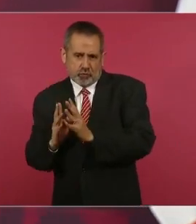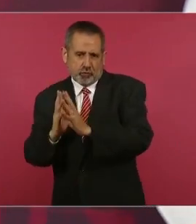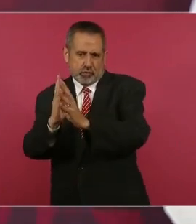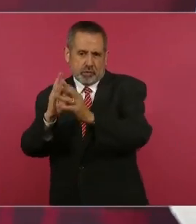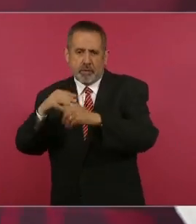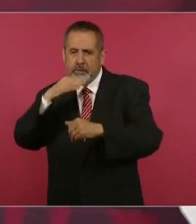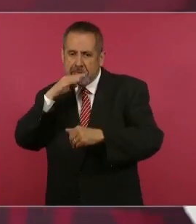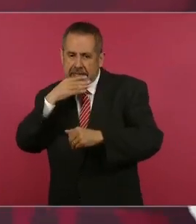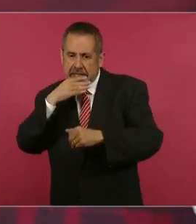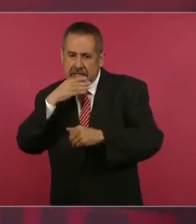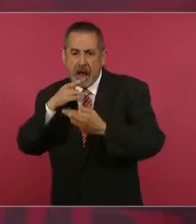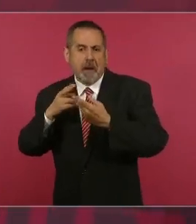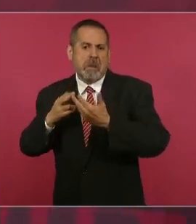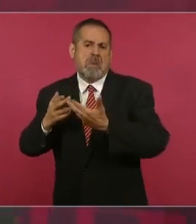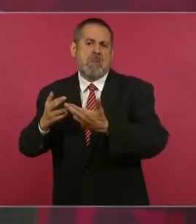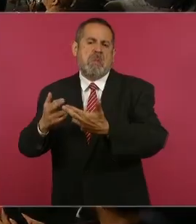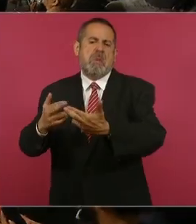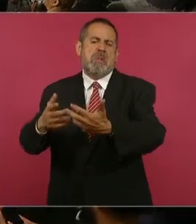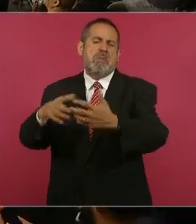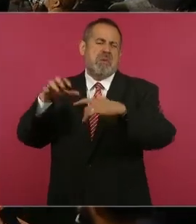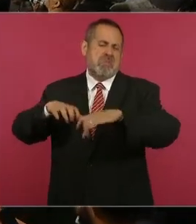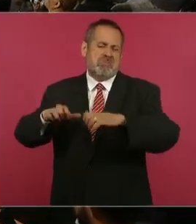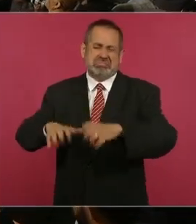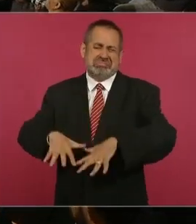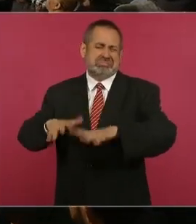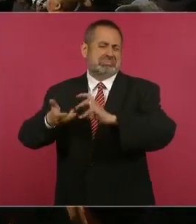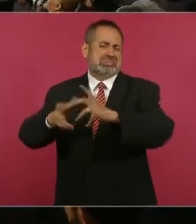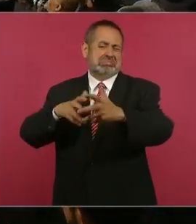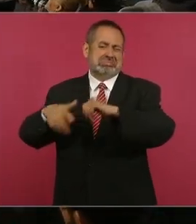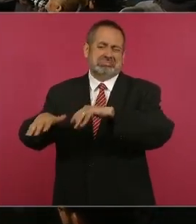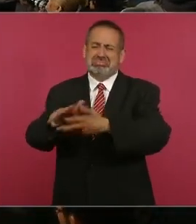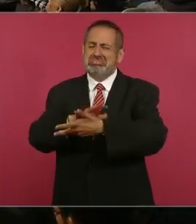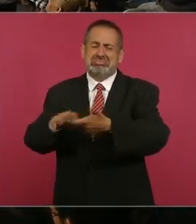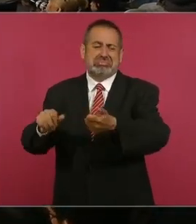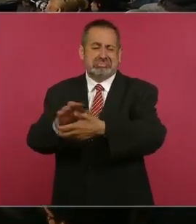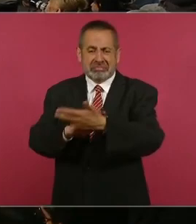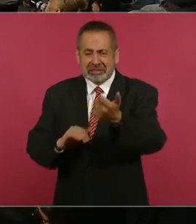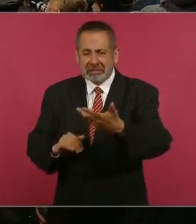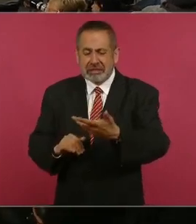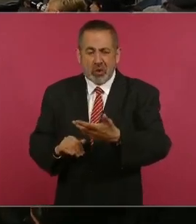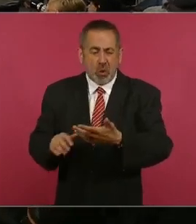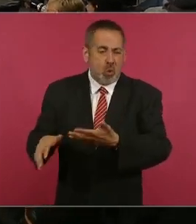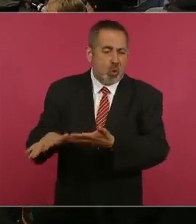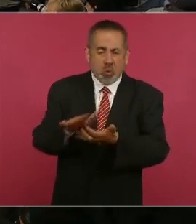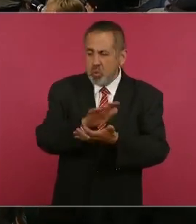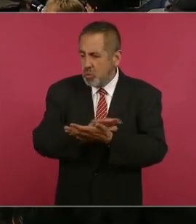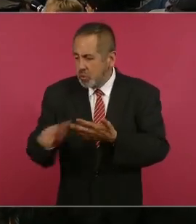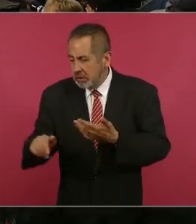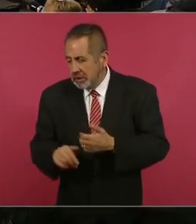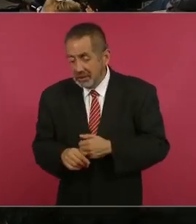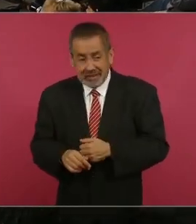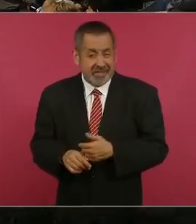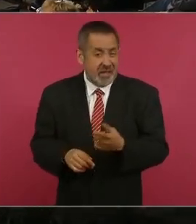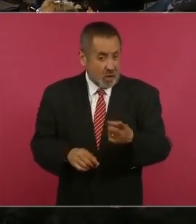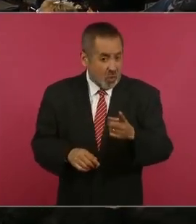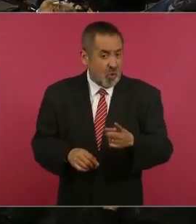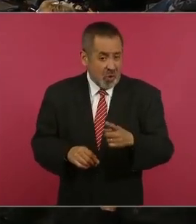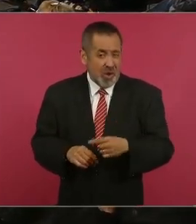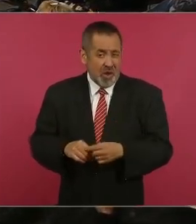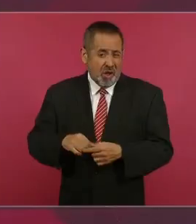maíz, milpas, que fueron afectadas. Fue tan fuerte